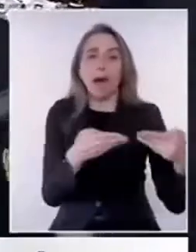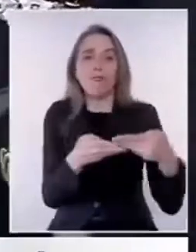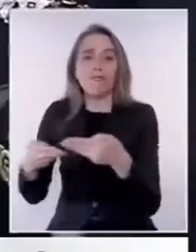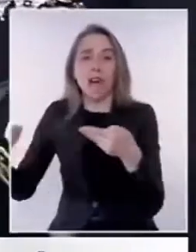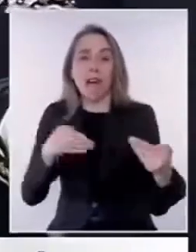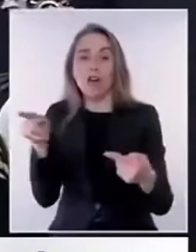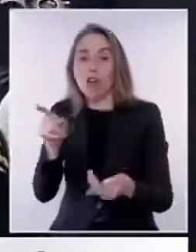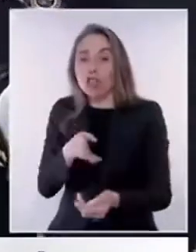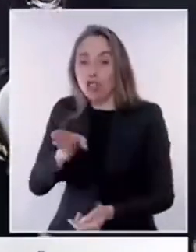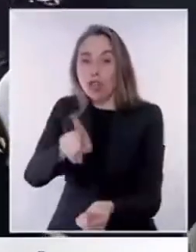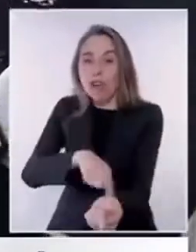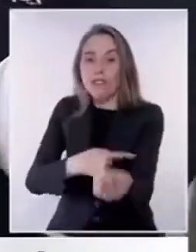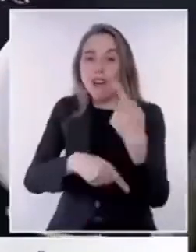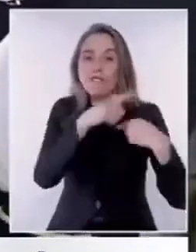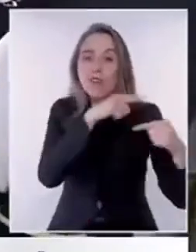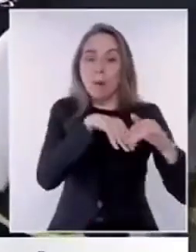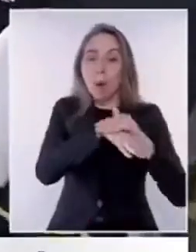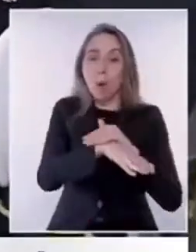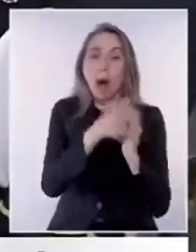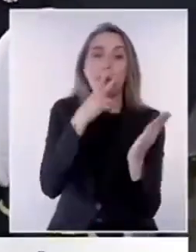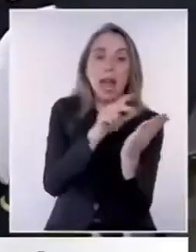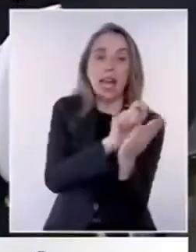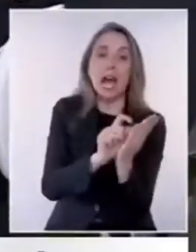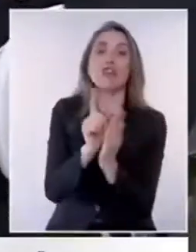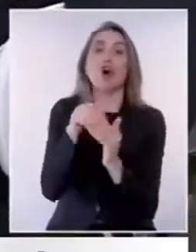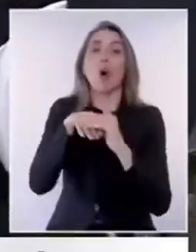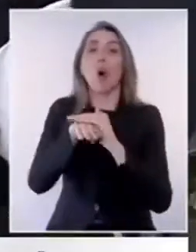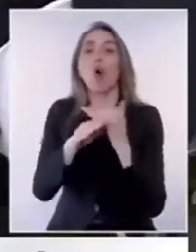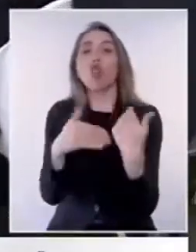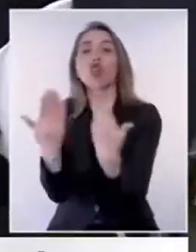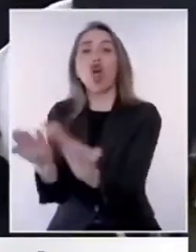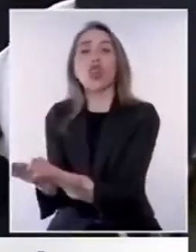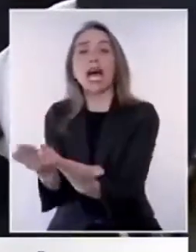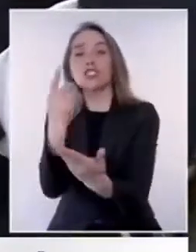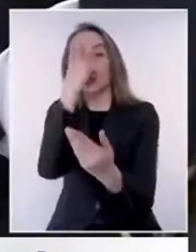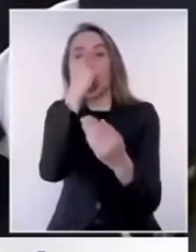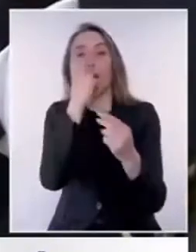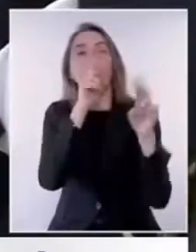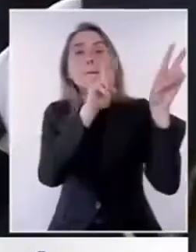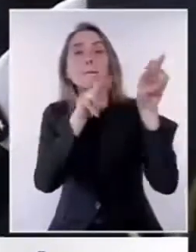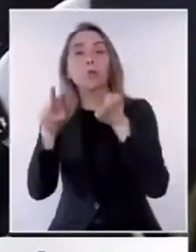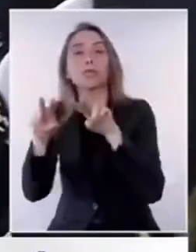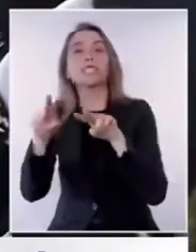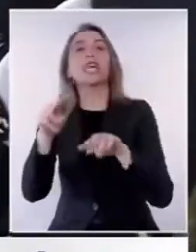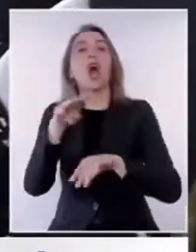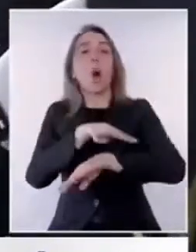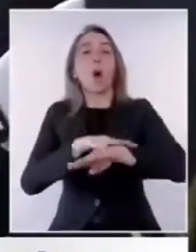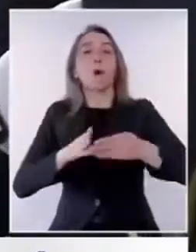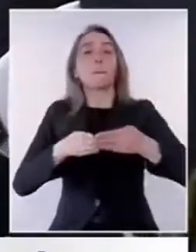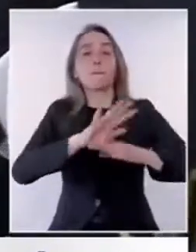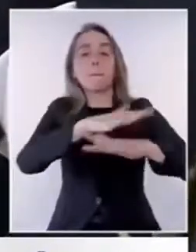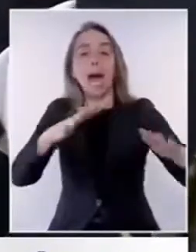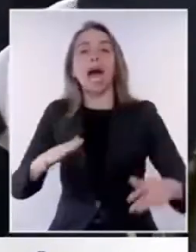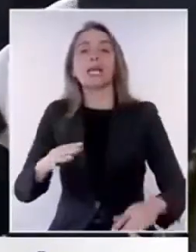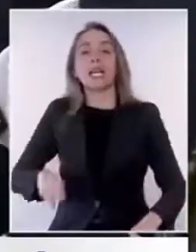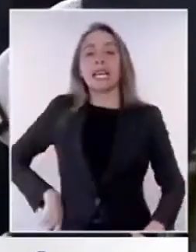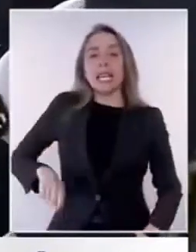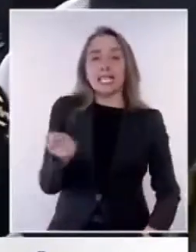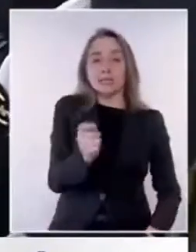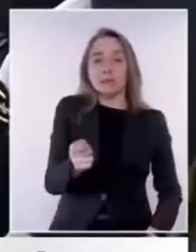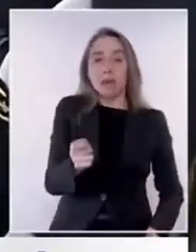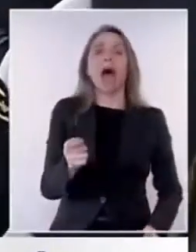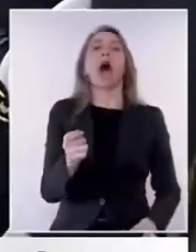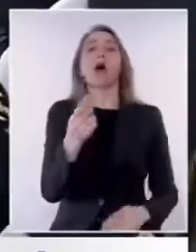en su familia todavía? No, que hoy día está en el Museo Naval y Marítimo acá en Valparaíso. Está su uniforme, su espada, sus cartas.